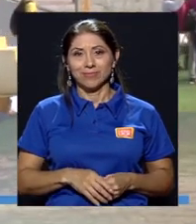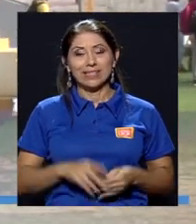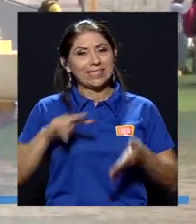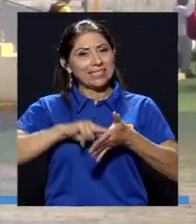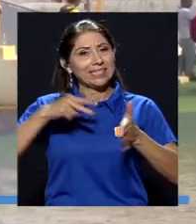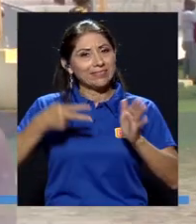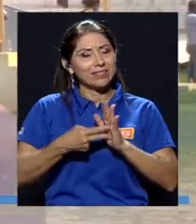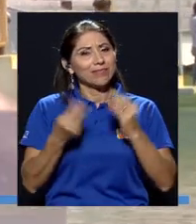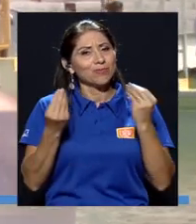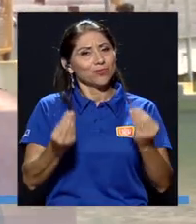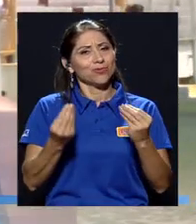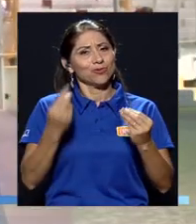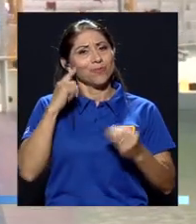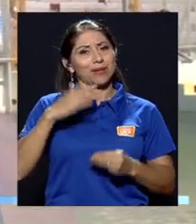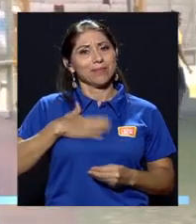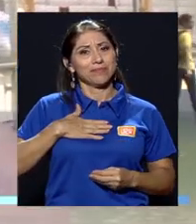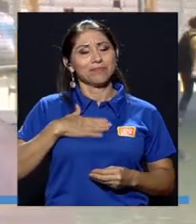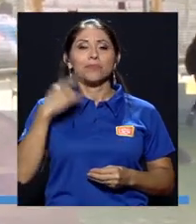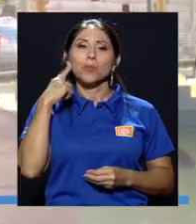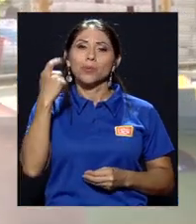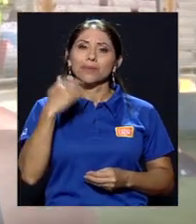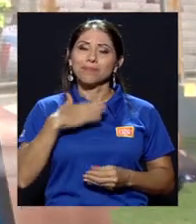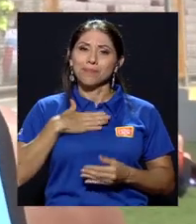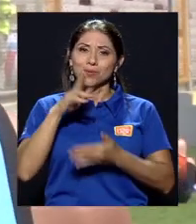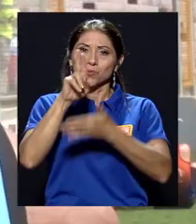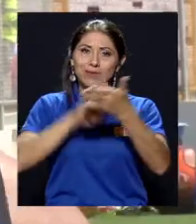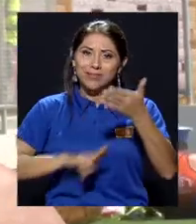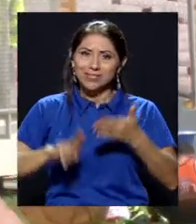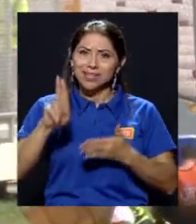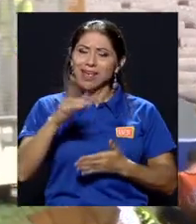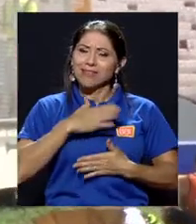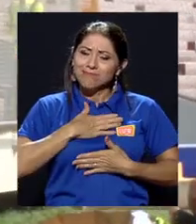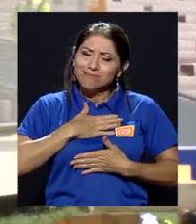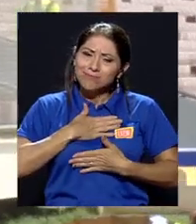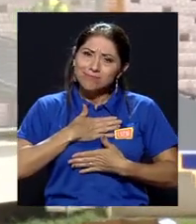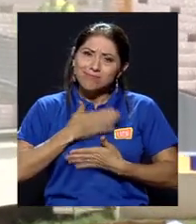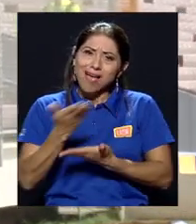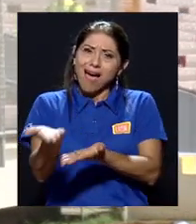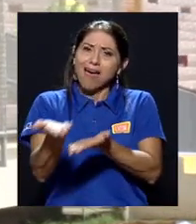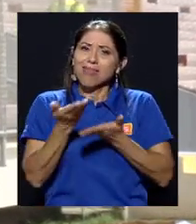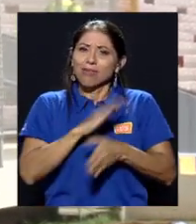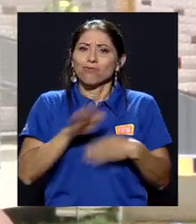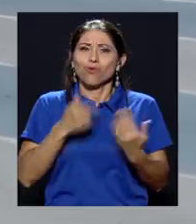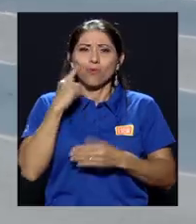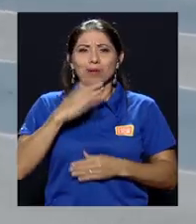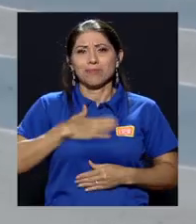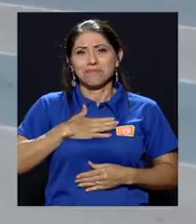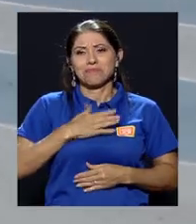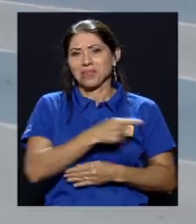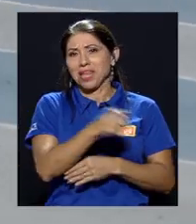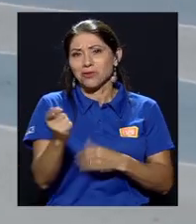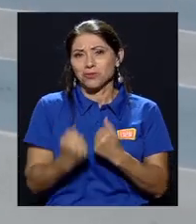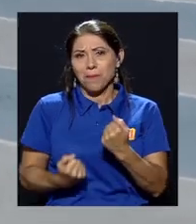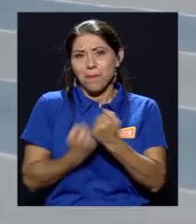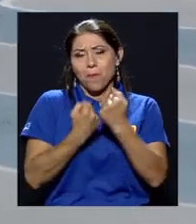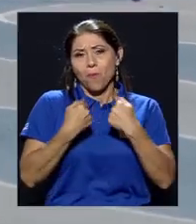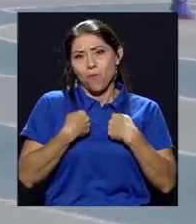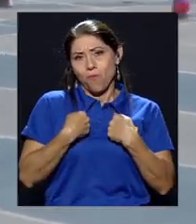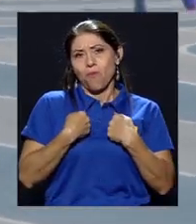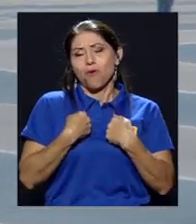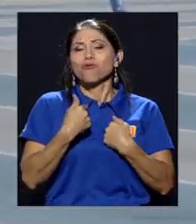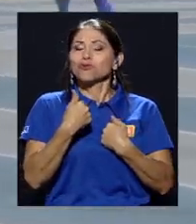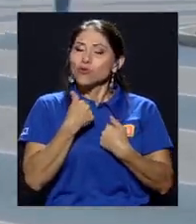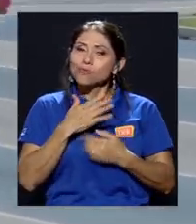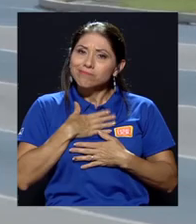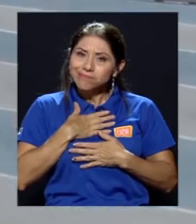Significa mucho para mí porque mi universidad lo ha dado todo para mí. Ellos me apoyan y yo aprecio mucho